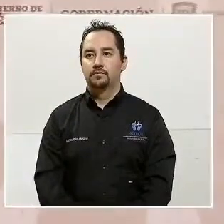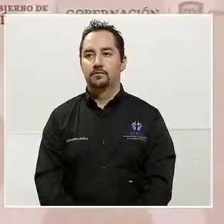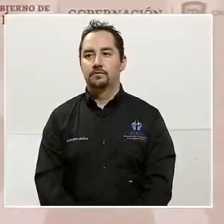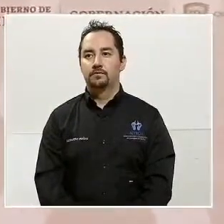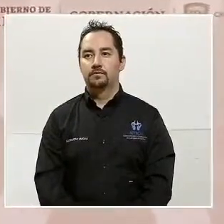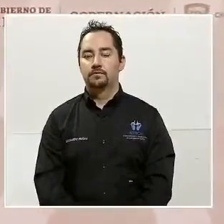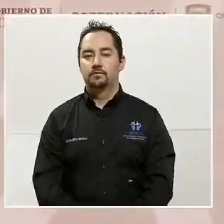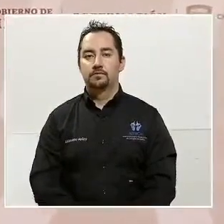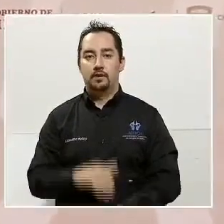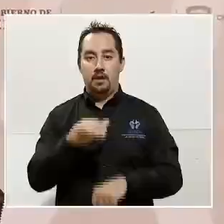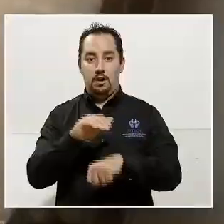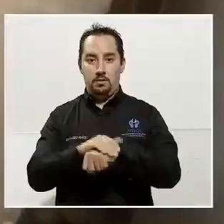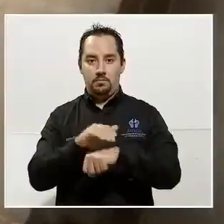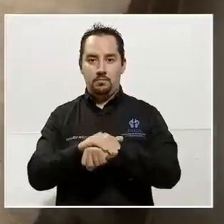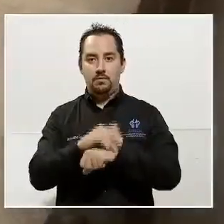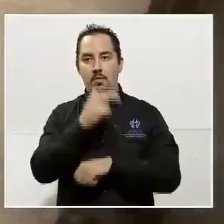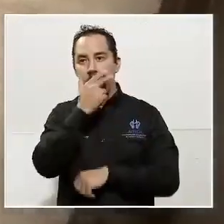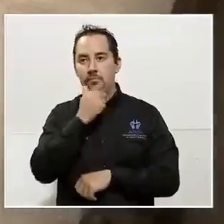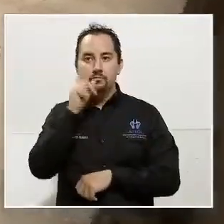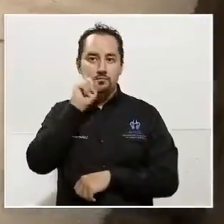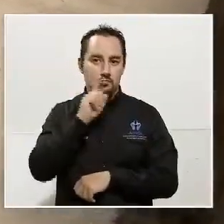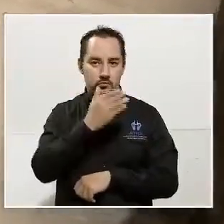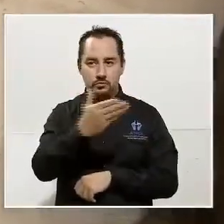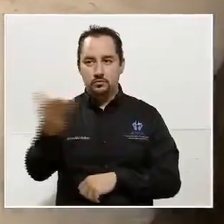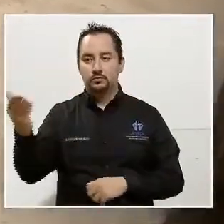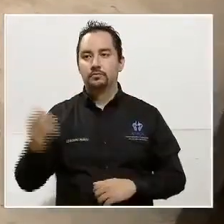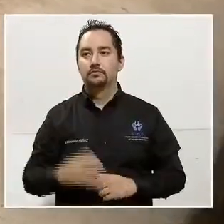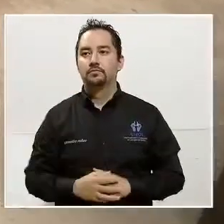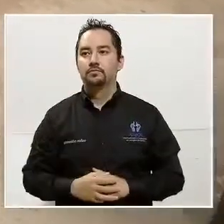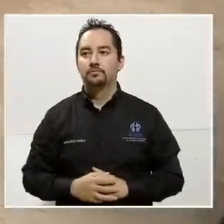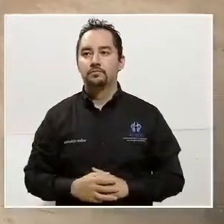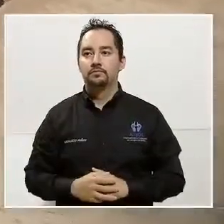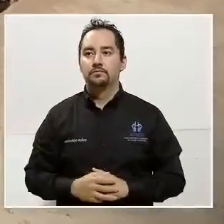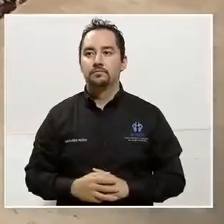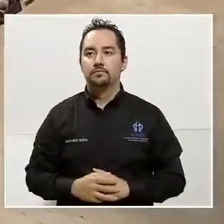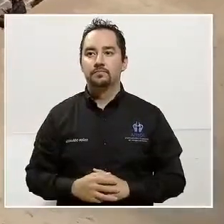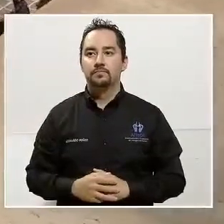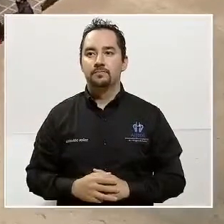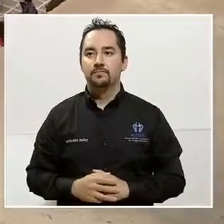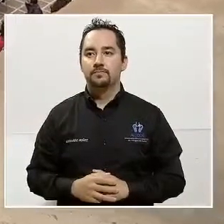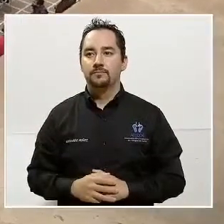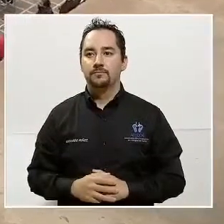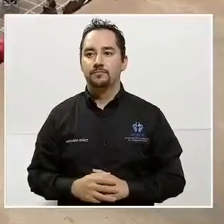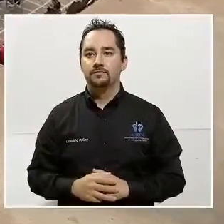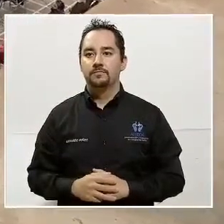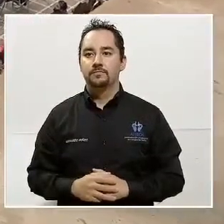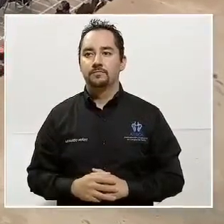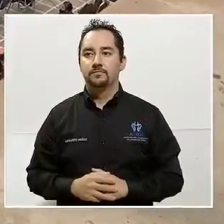Amigas, amigos,